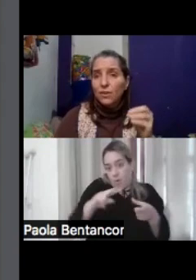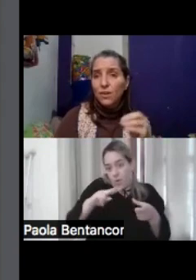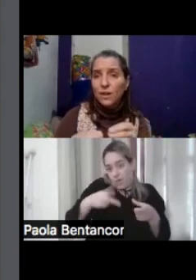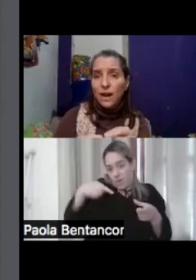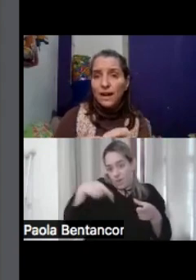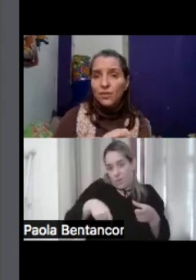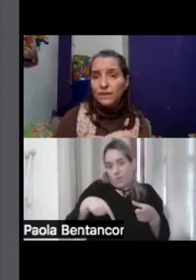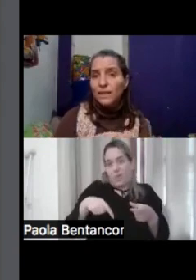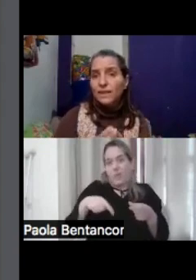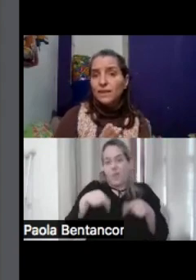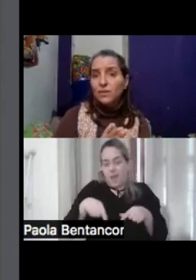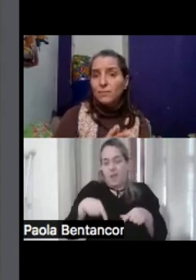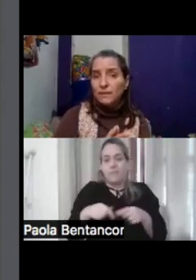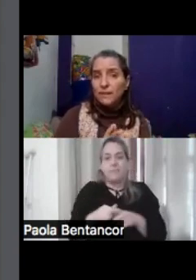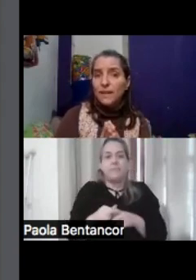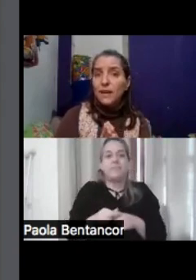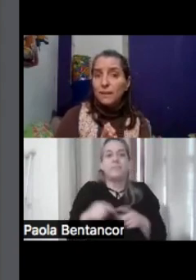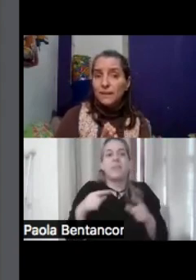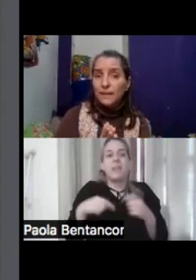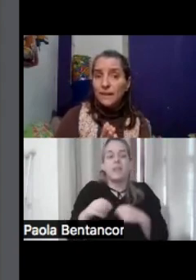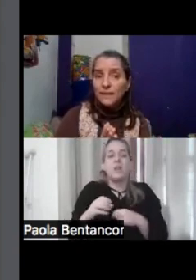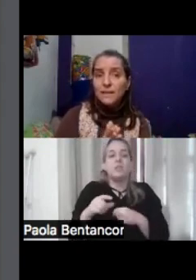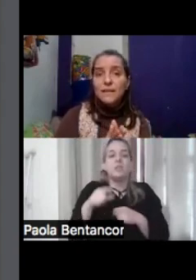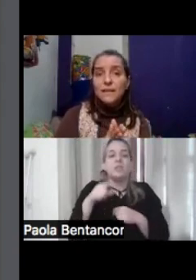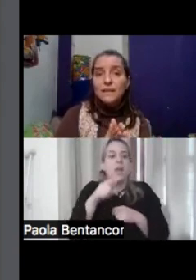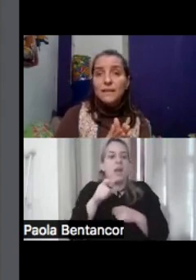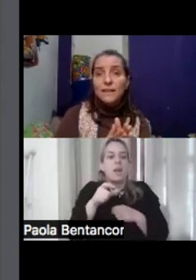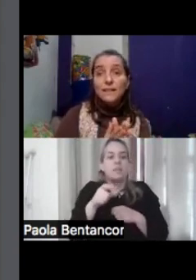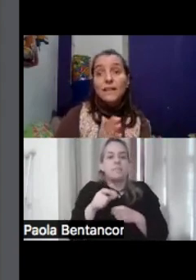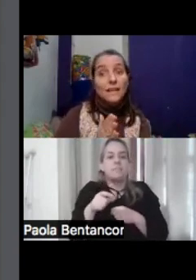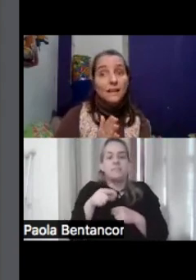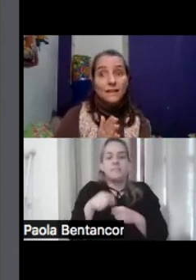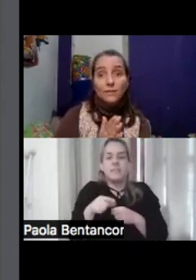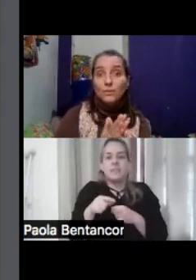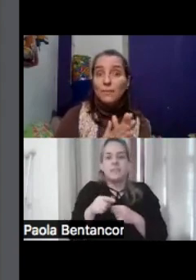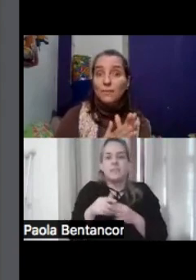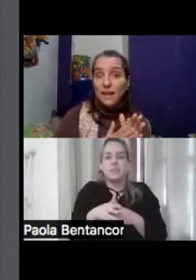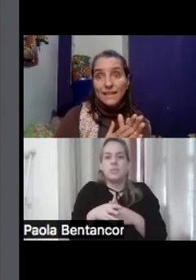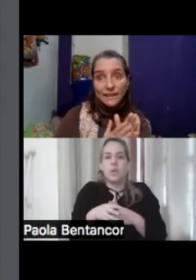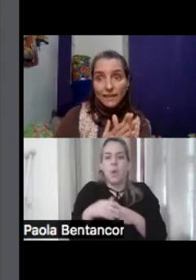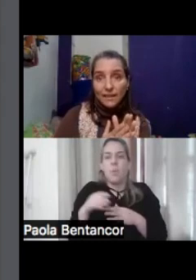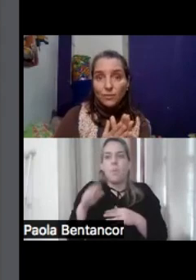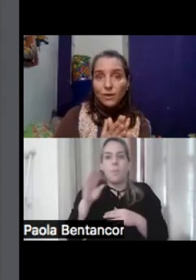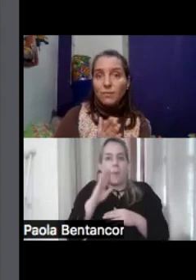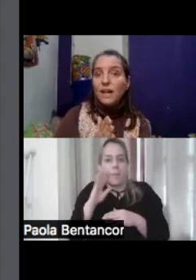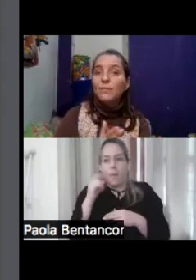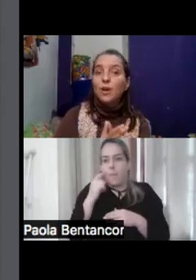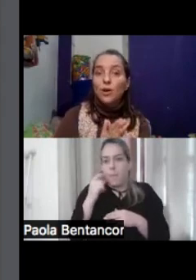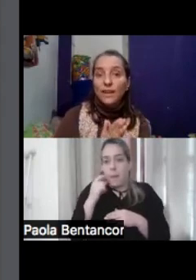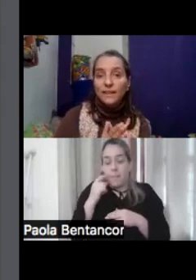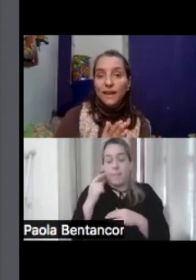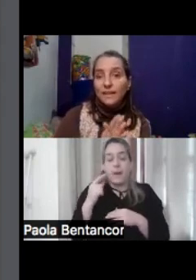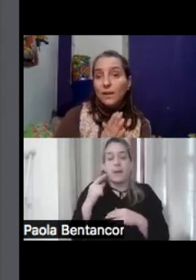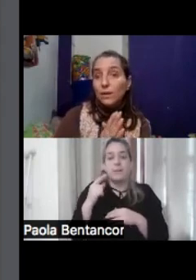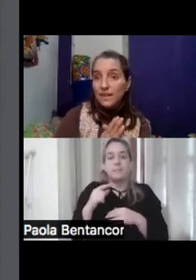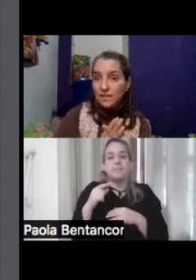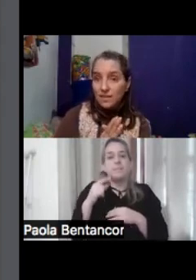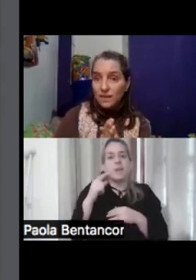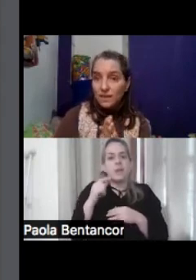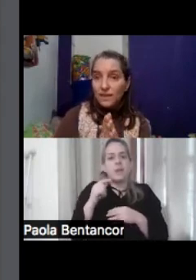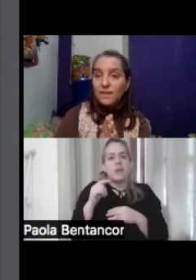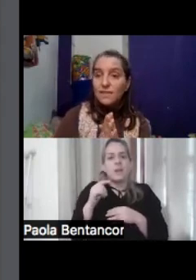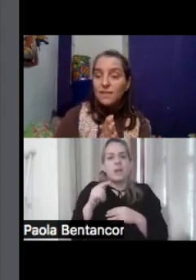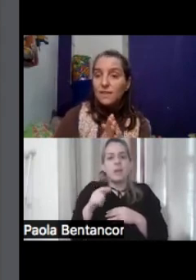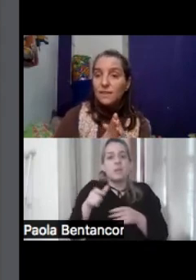capacitismo aplicado a lo que tiene que ver con la maternidad y la paternidad tiene una mirada, y ha tenido una mirada biologista